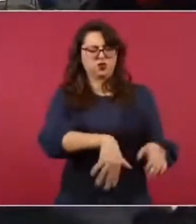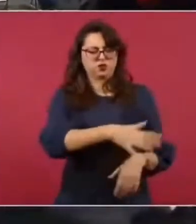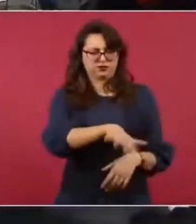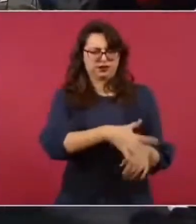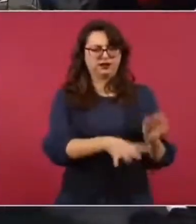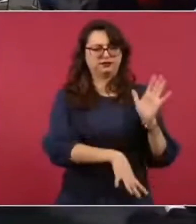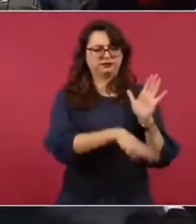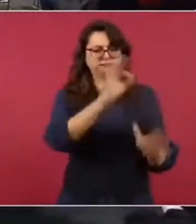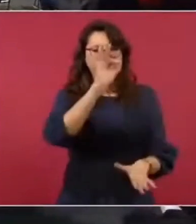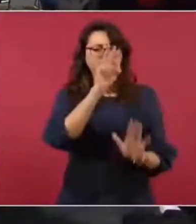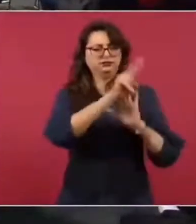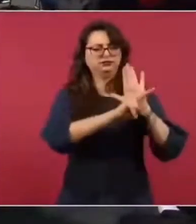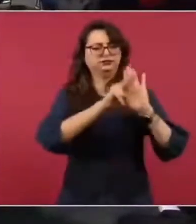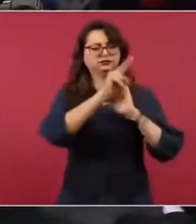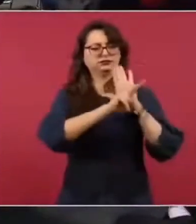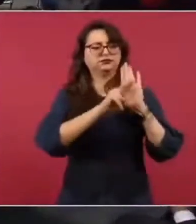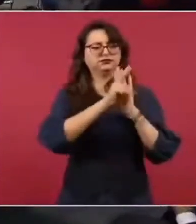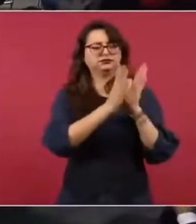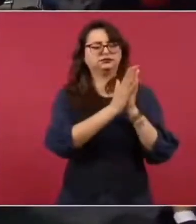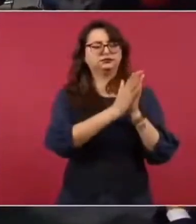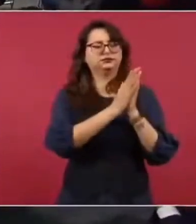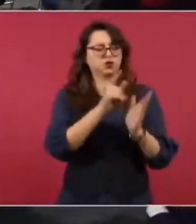que interactúan en las redes,